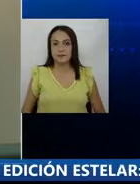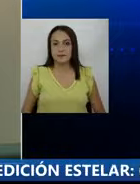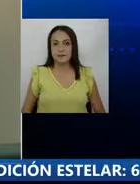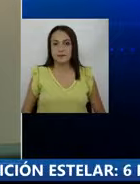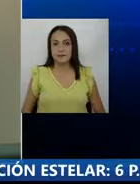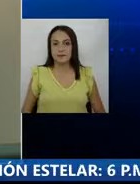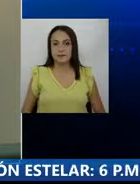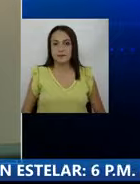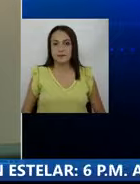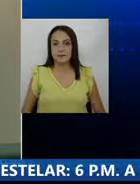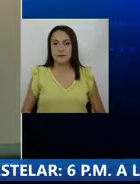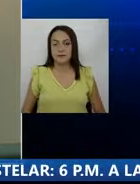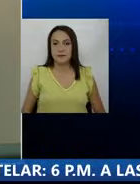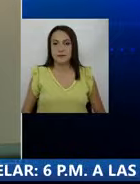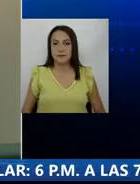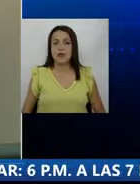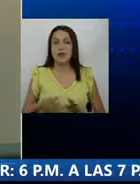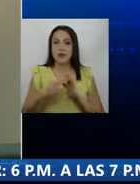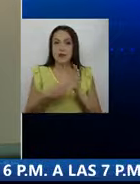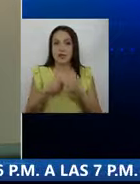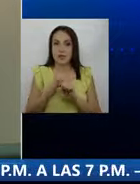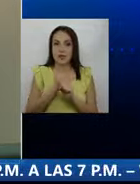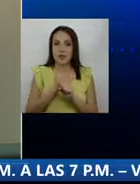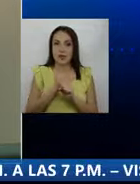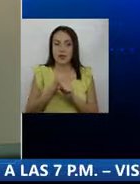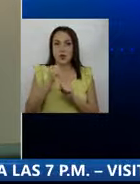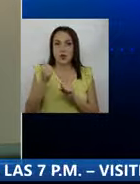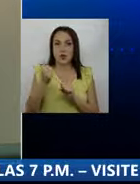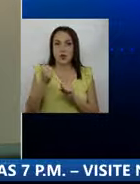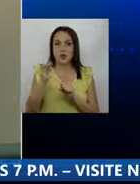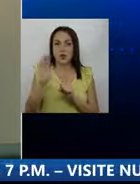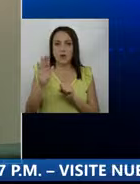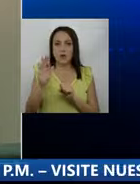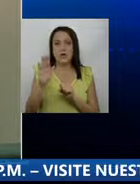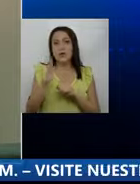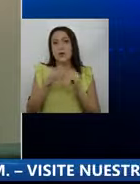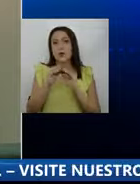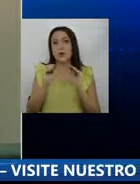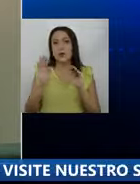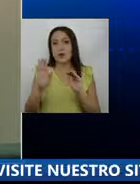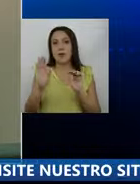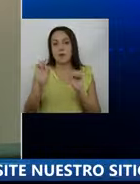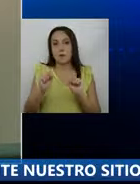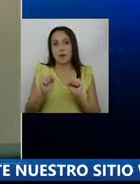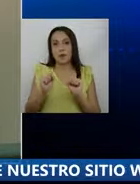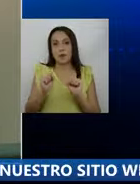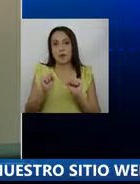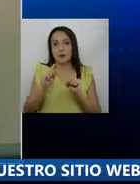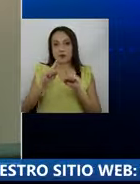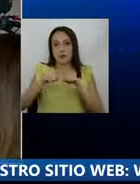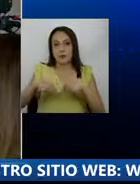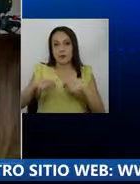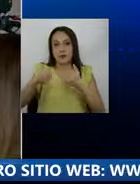medida que eventualmente tomaran órganos externos, ninguna de ellas puede suspender la elección.